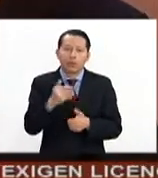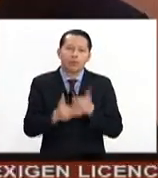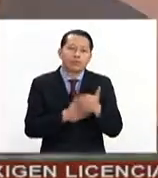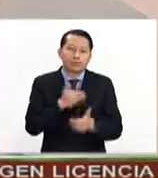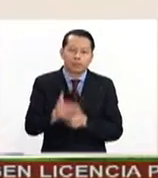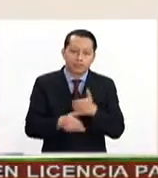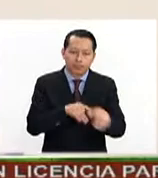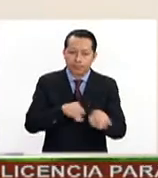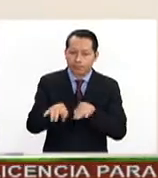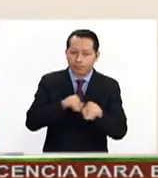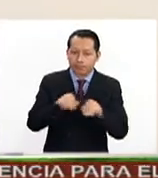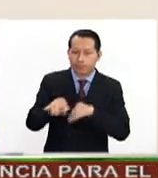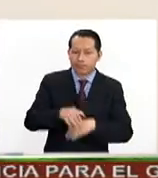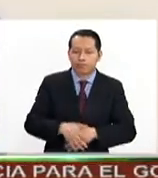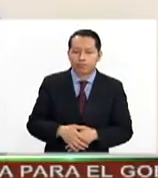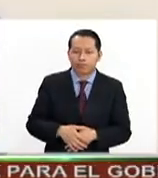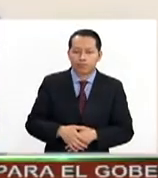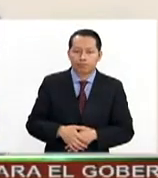de trabajo.